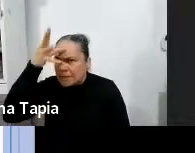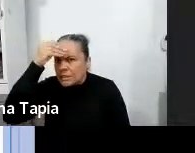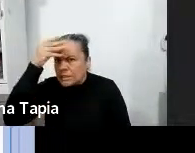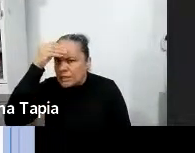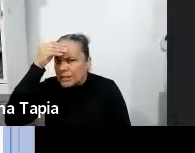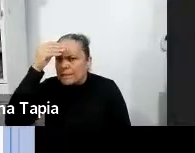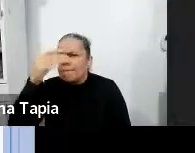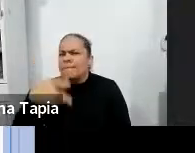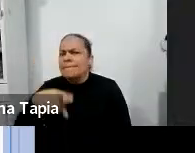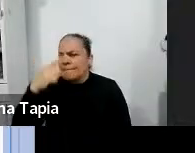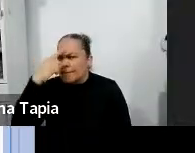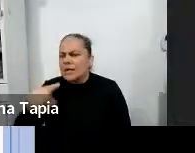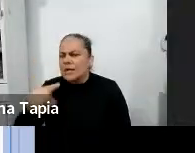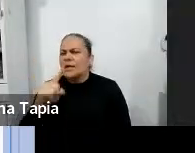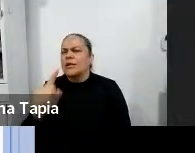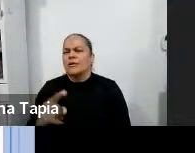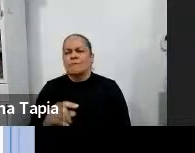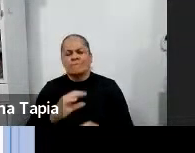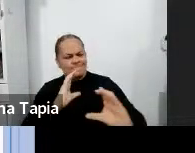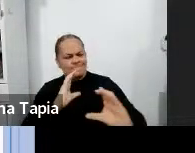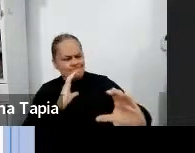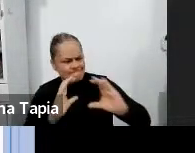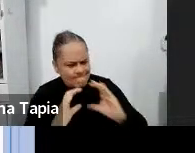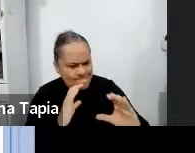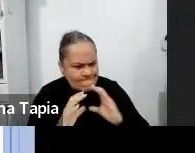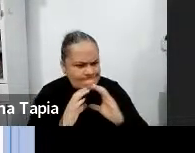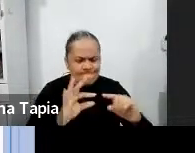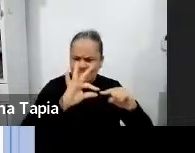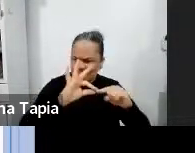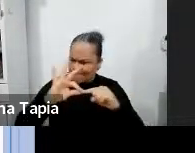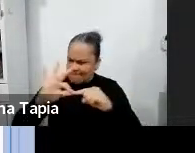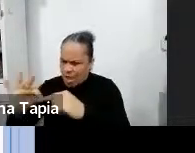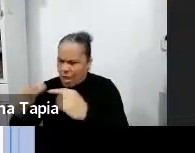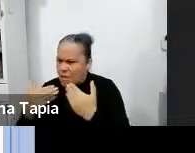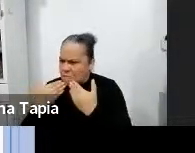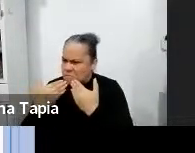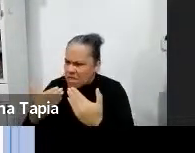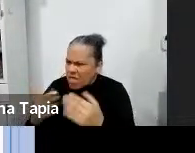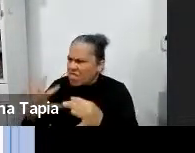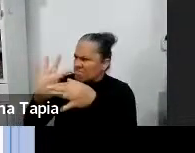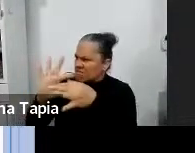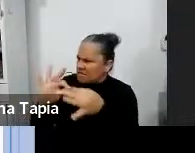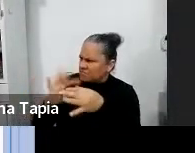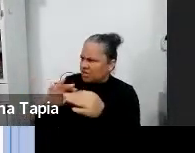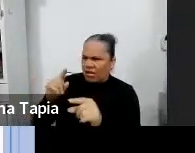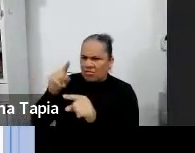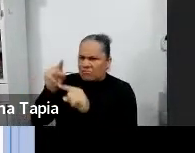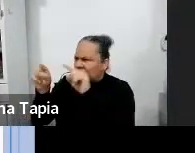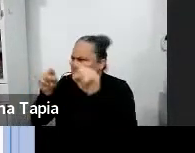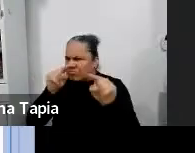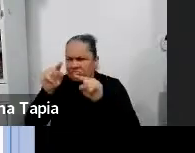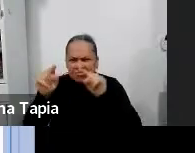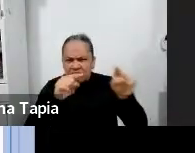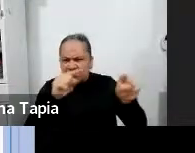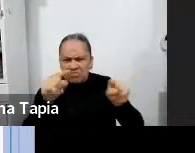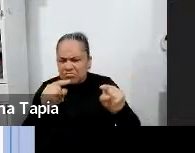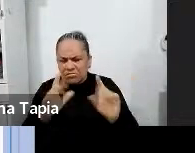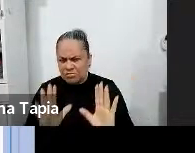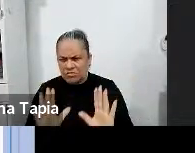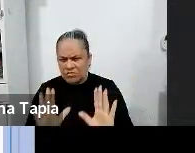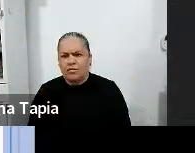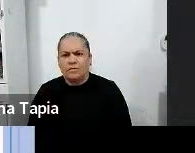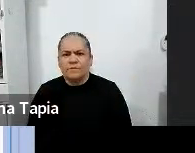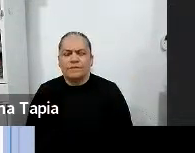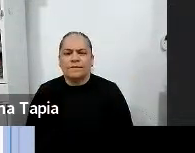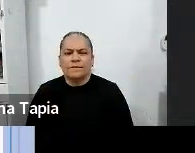favorables o desfavorables. Ello tiene que ver con sus componentes personales, emocionales, la actitud, la misma disposición o predisposición